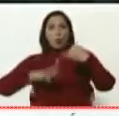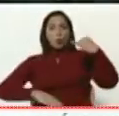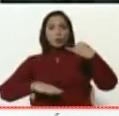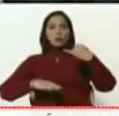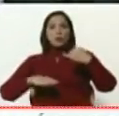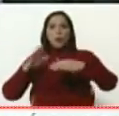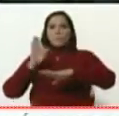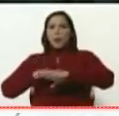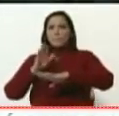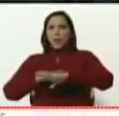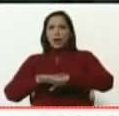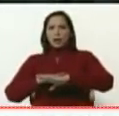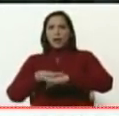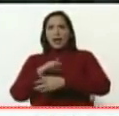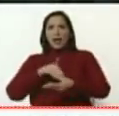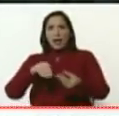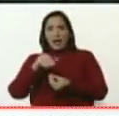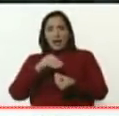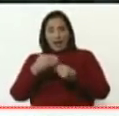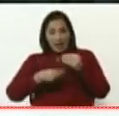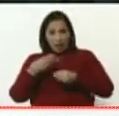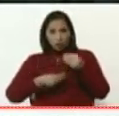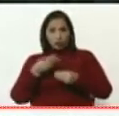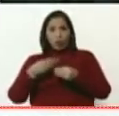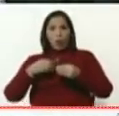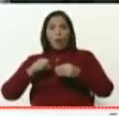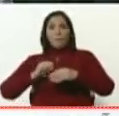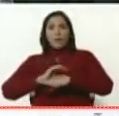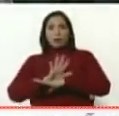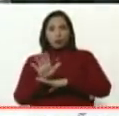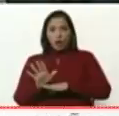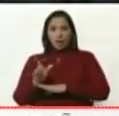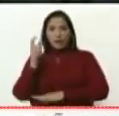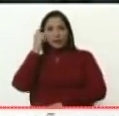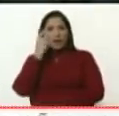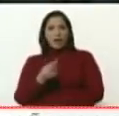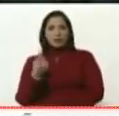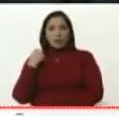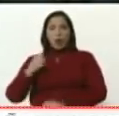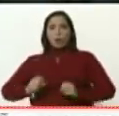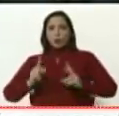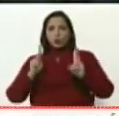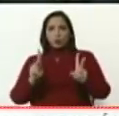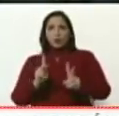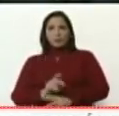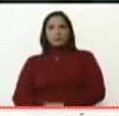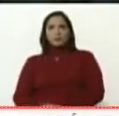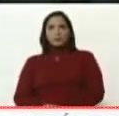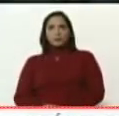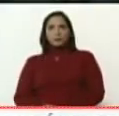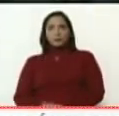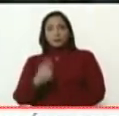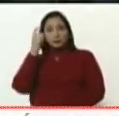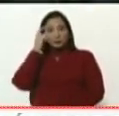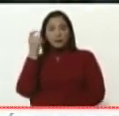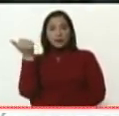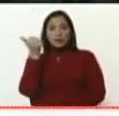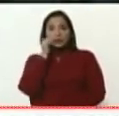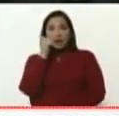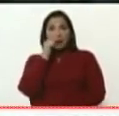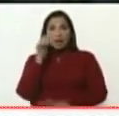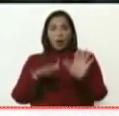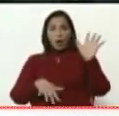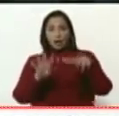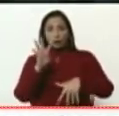hechos perpetrados la madrugada del día de ayer. En esa oportunidad, el día sábado 14